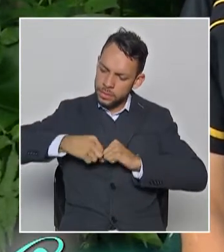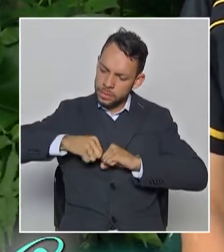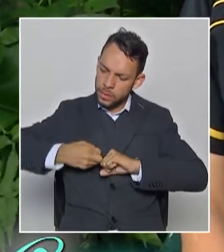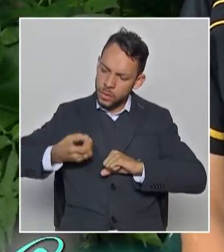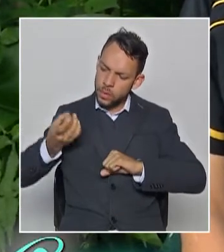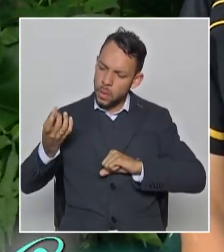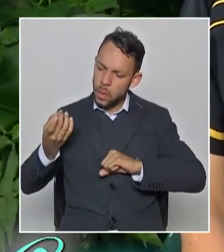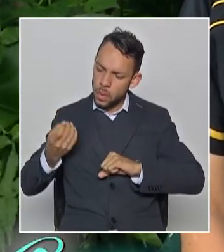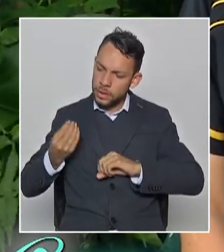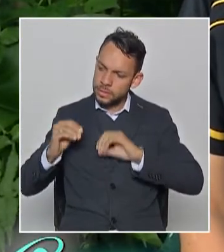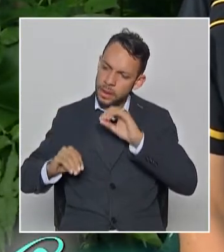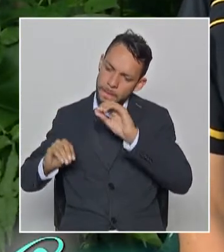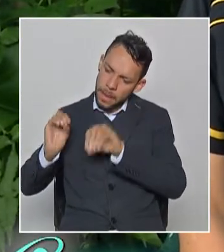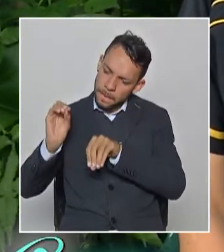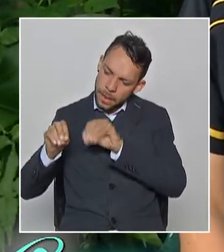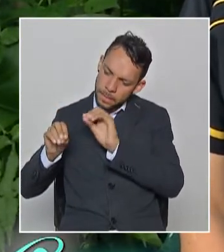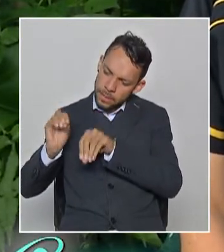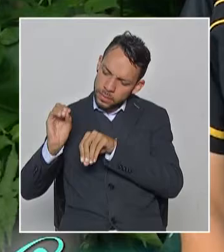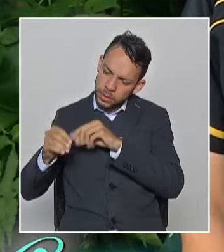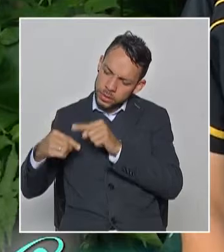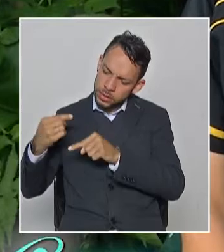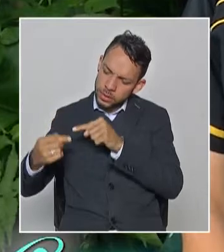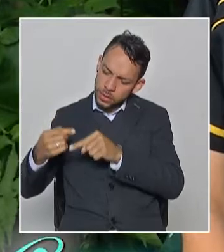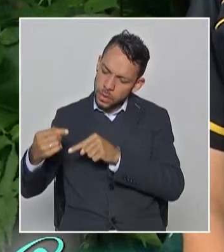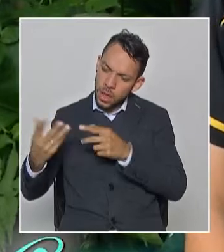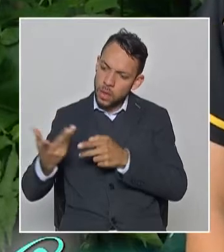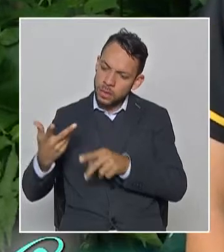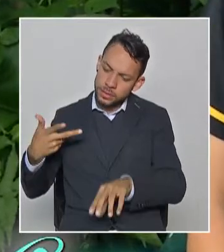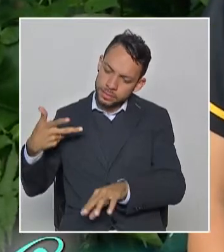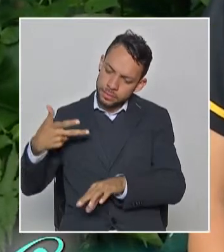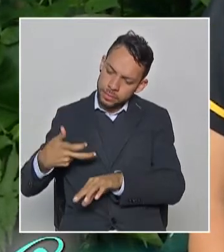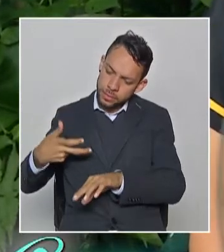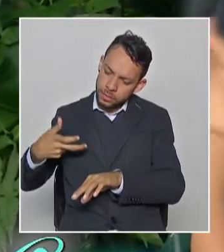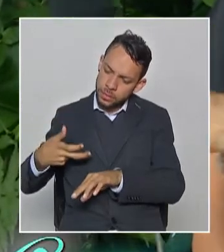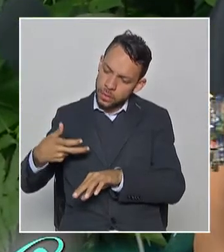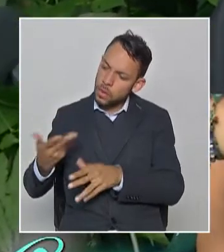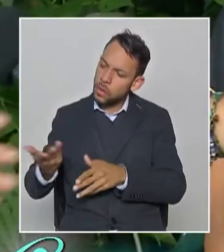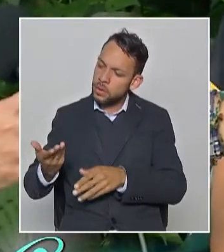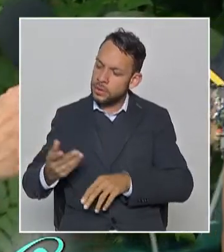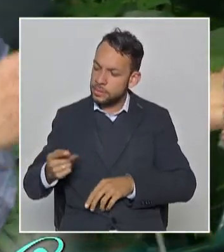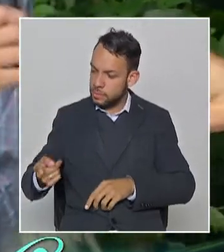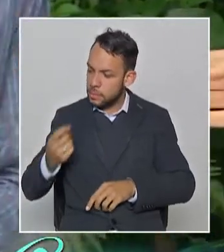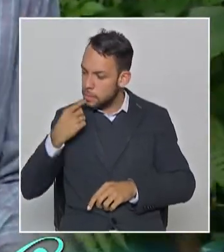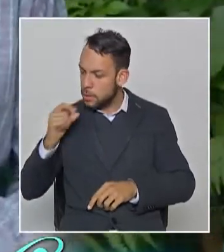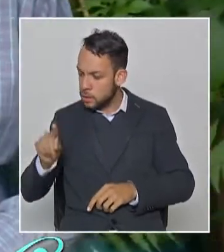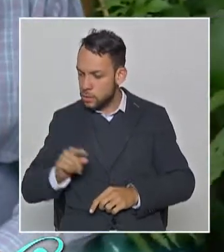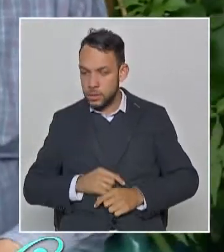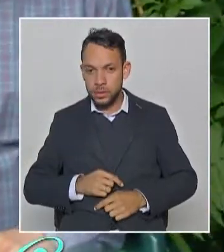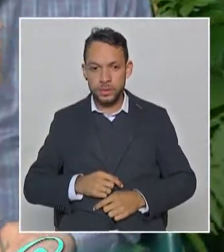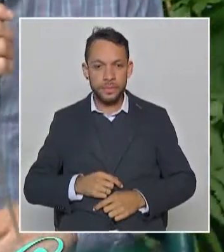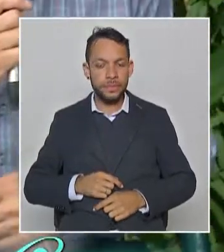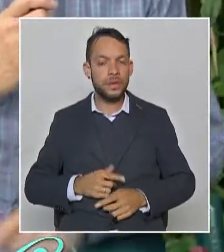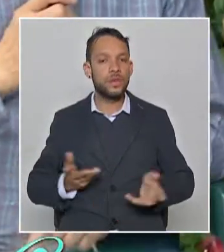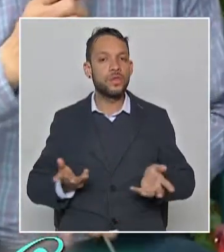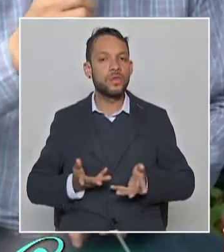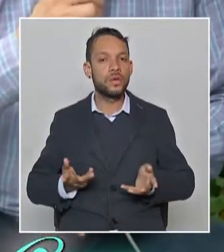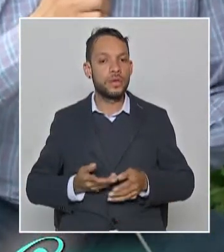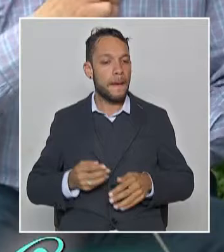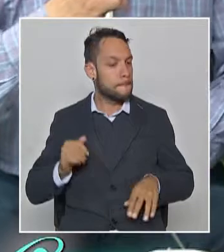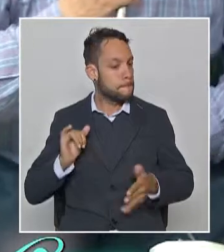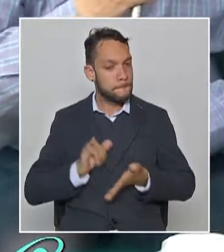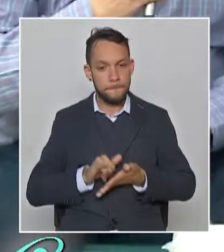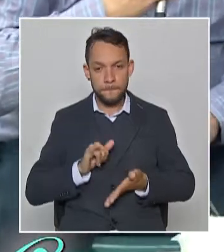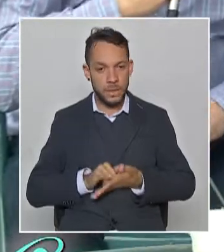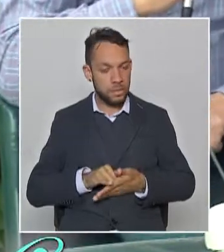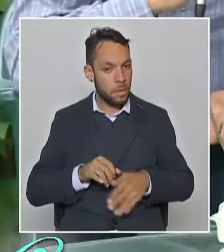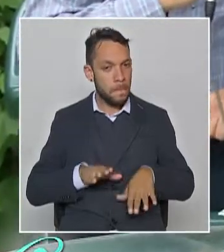historia, se le hace un procedimiento. ¿Y dónde le colocaron la pitoxina? A ver, doctor, me la colocaron directamente en la